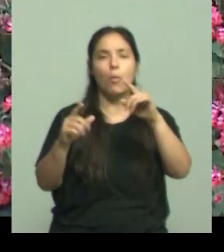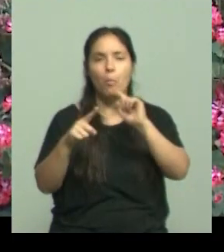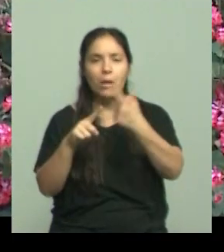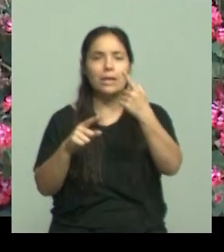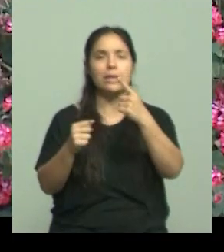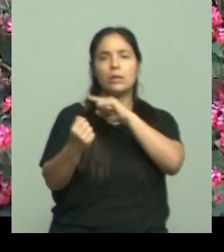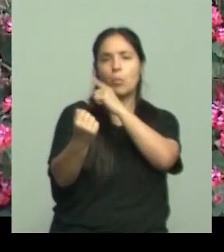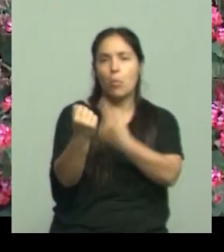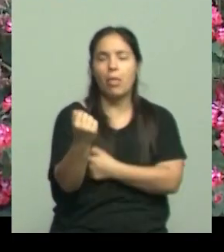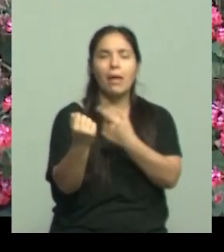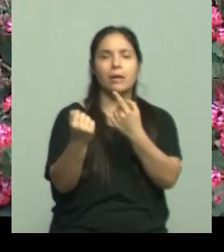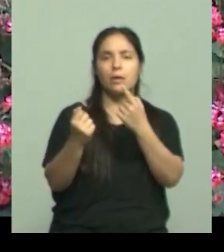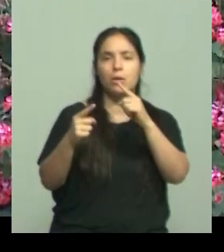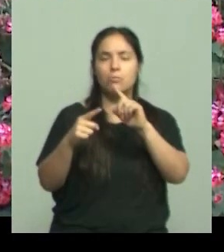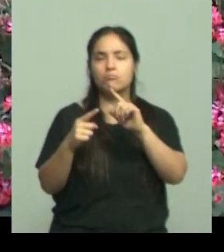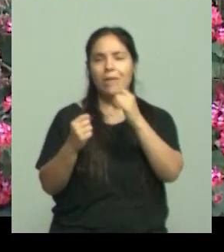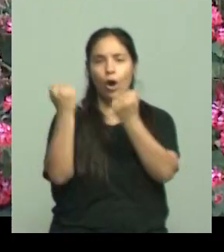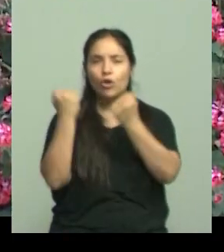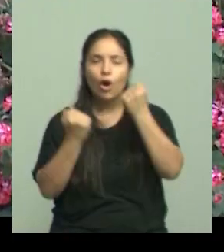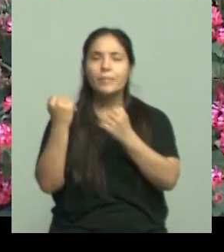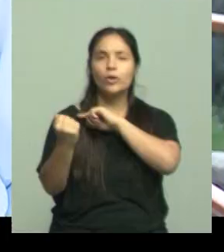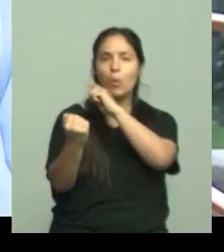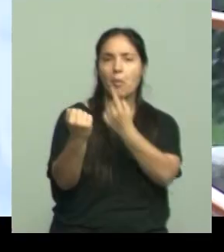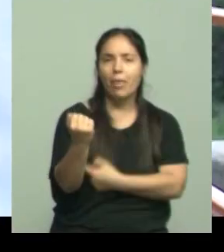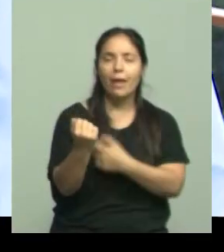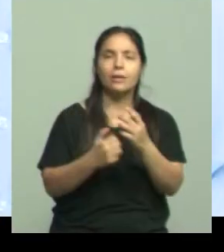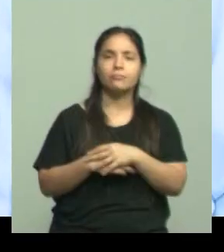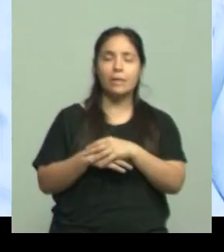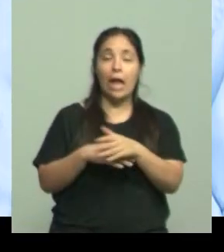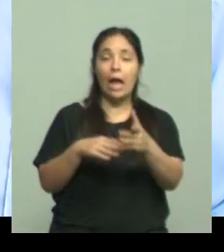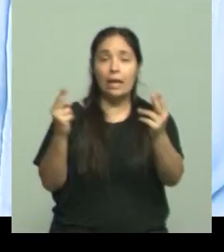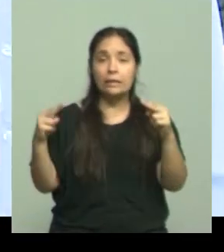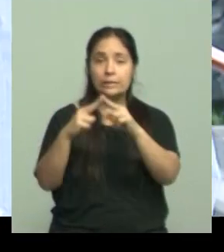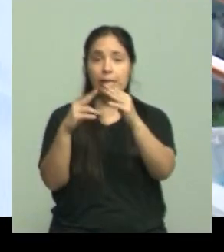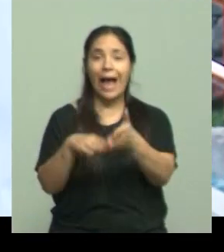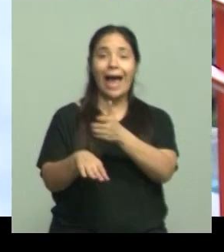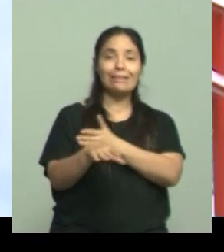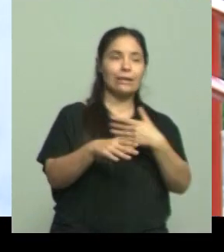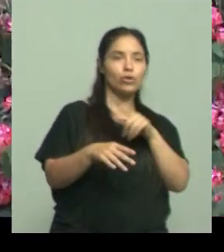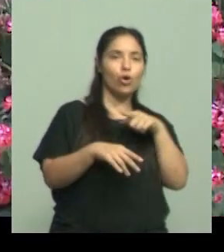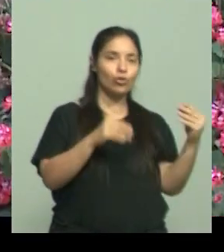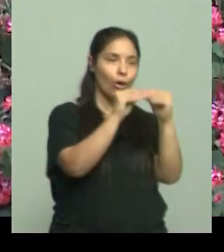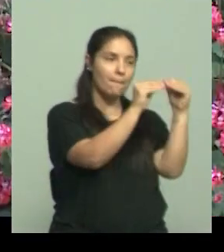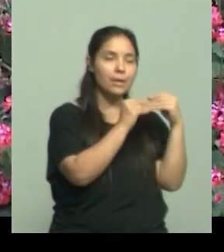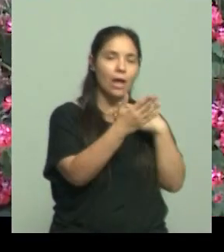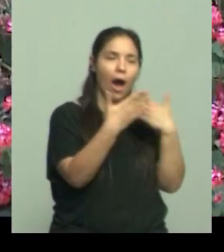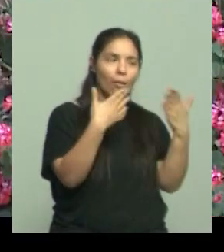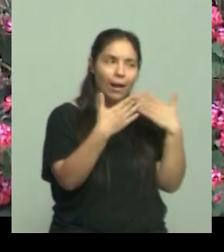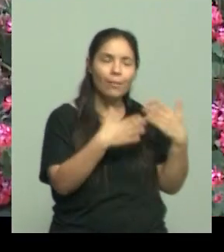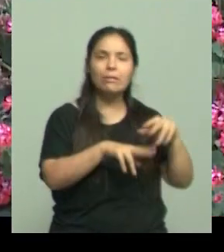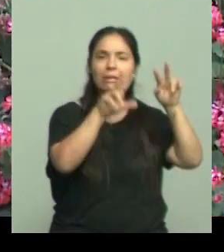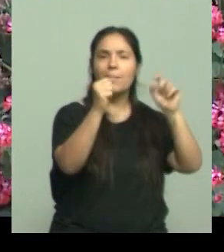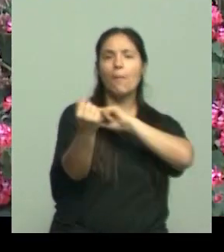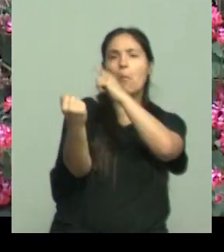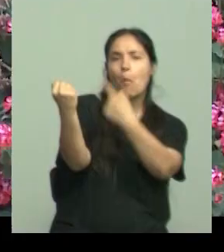político, el poder económico, hablábamos con algunos colegas sobre qué es el poder, ¿no? Y el poder evidentemente